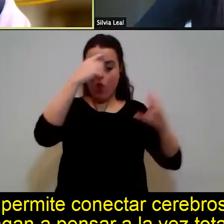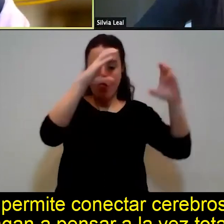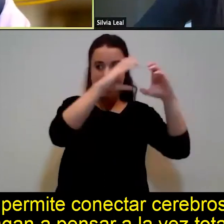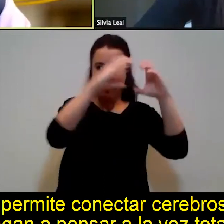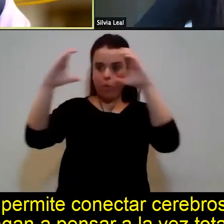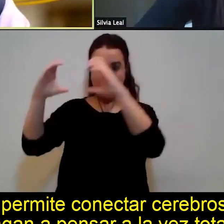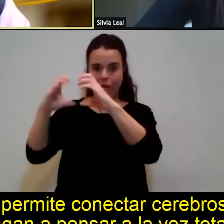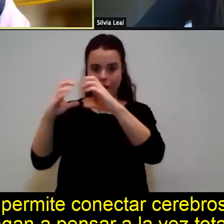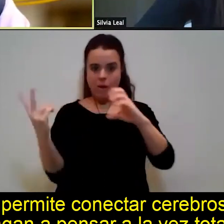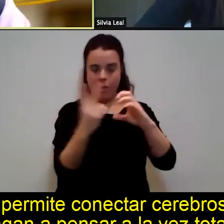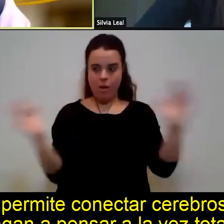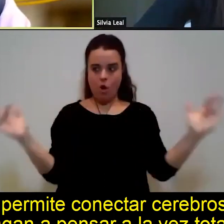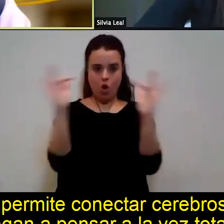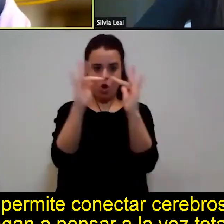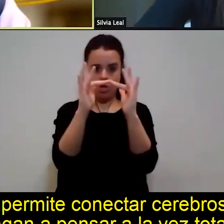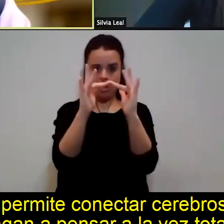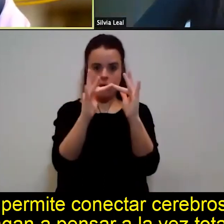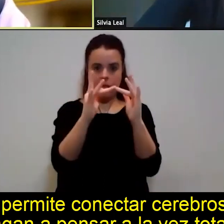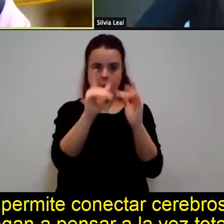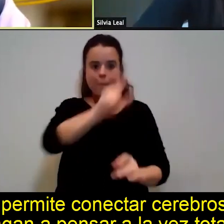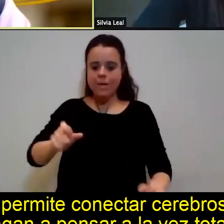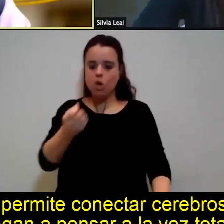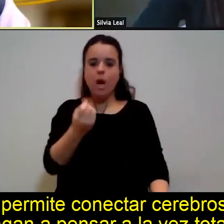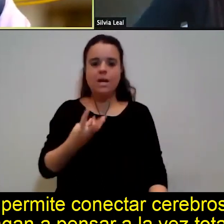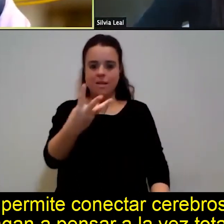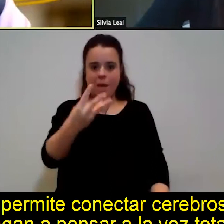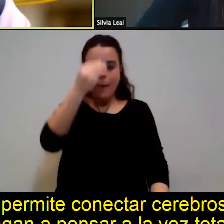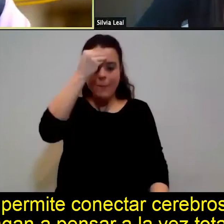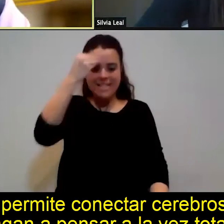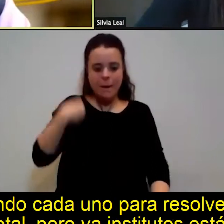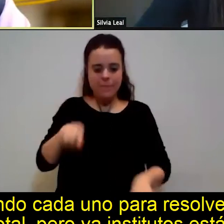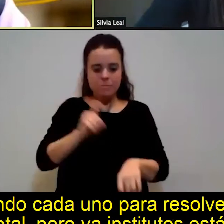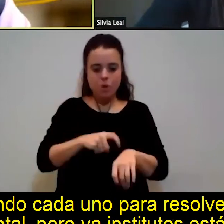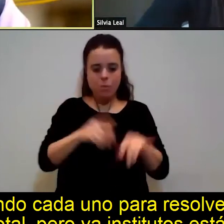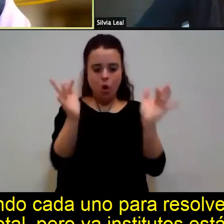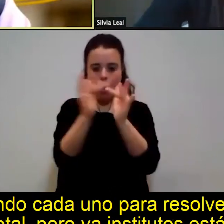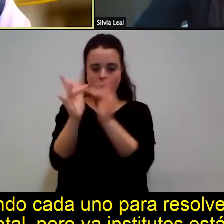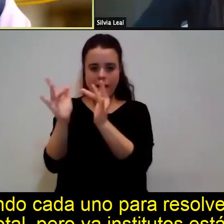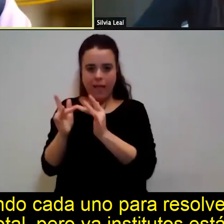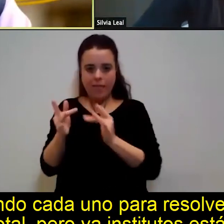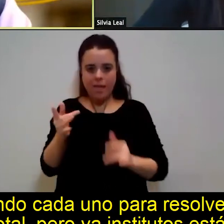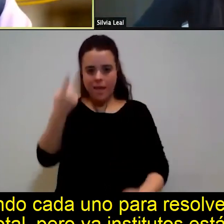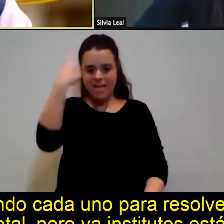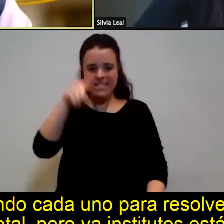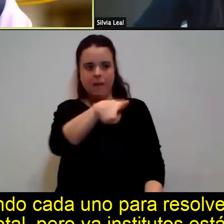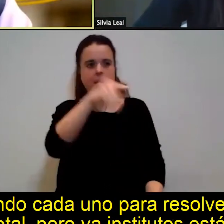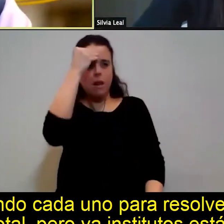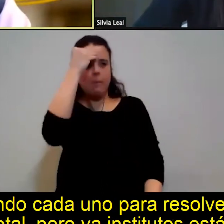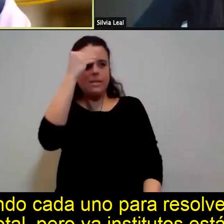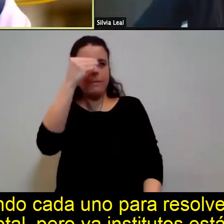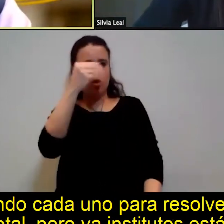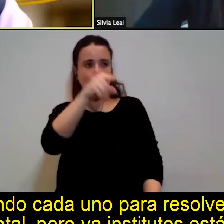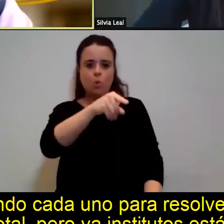personas se pongan a pensar a la vez totalmente conectadas, sabiendo qué está pensando cada uno para resolver un